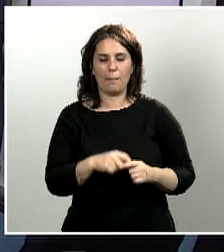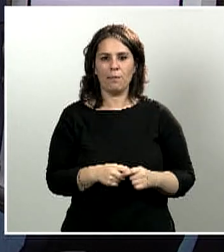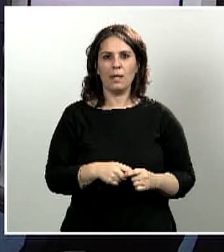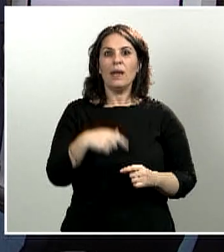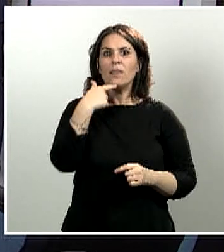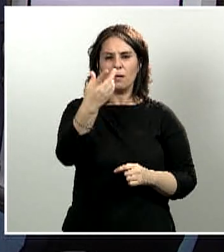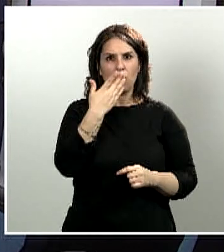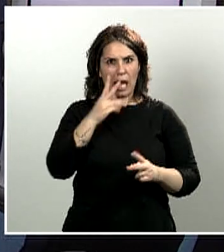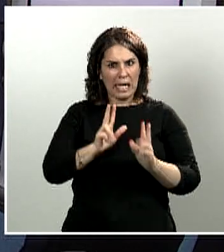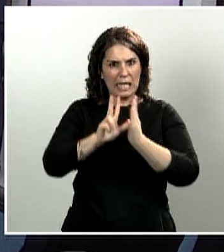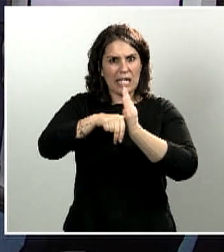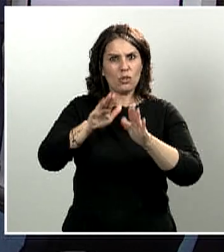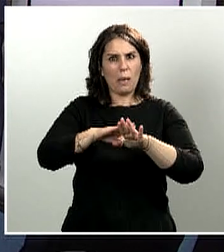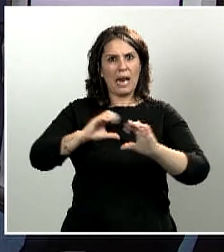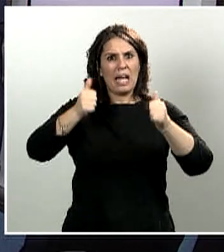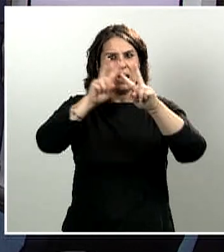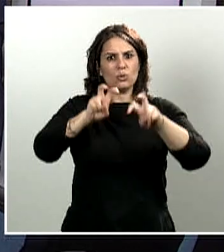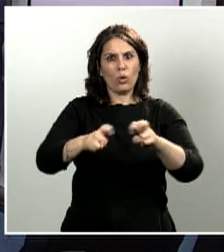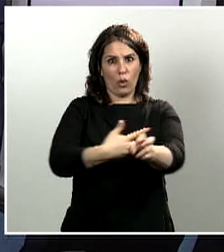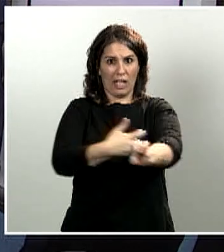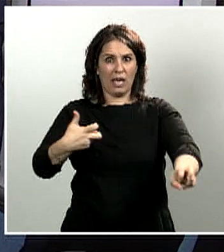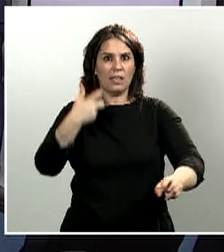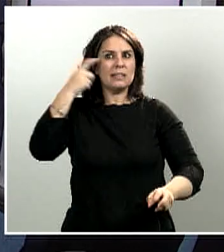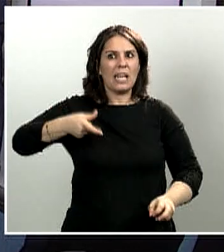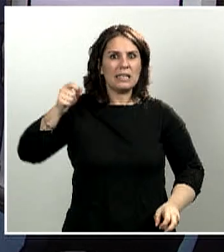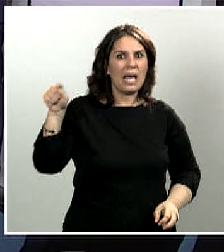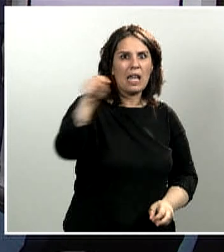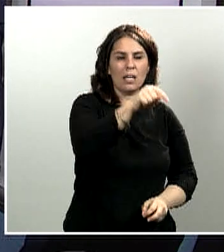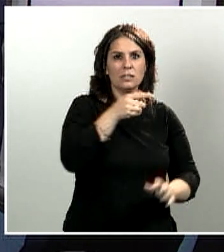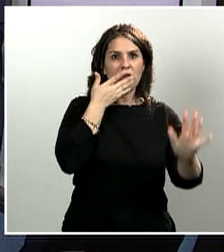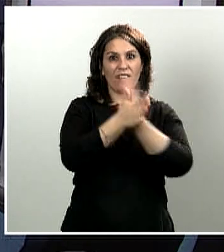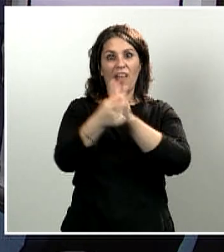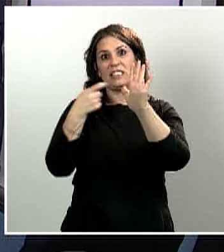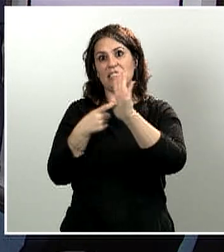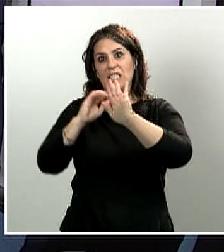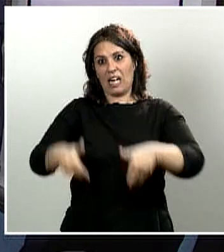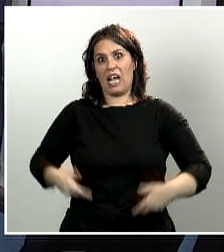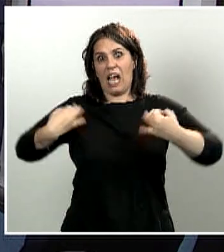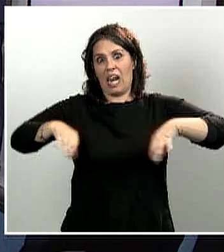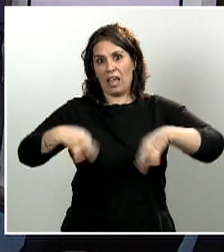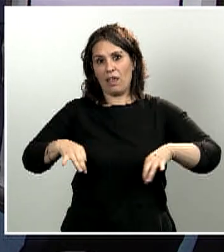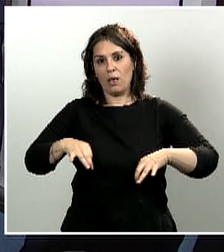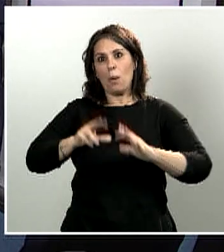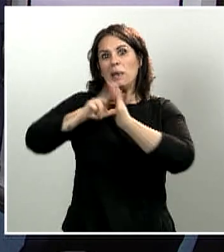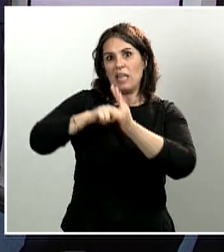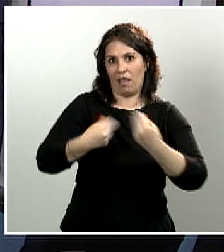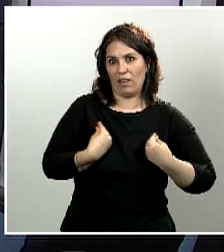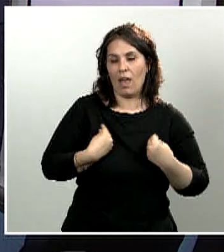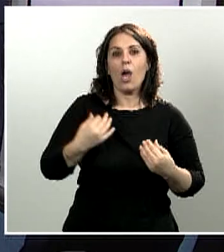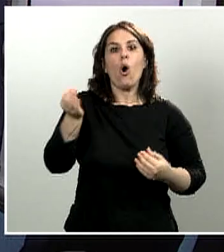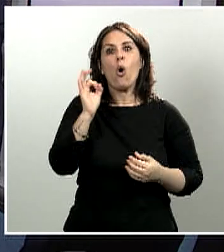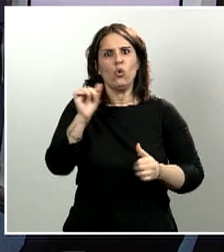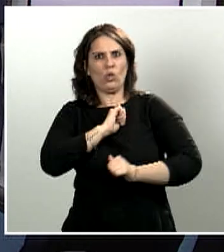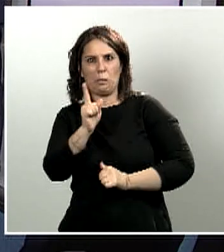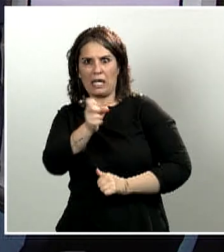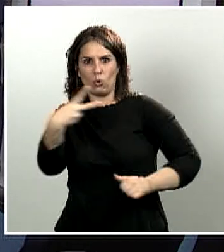comienzo del estudio de seroprevalencia retrasará el comienzo de la desescalada o no se espera a los resultados, no se esperará a los resultados. ¿Quién hará